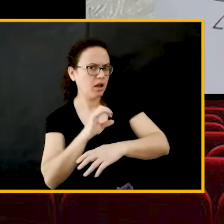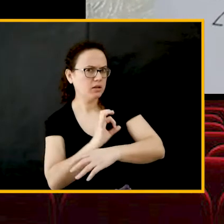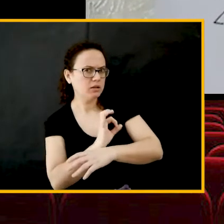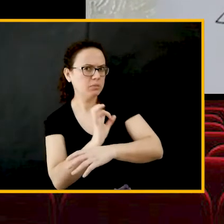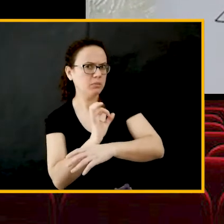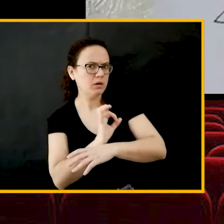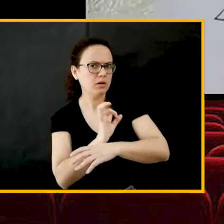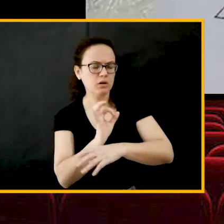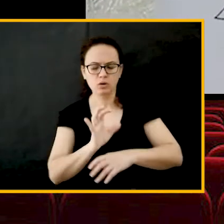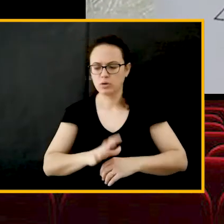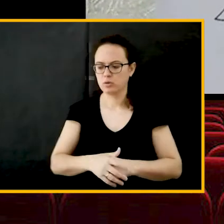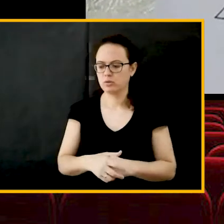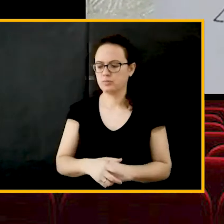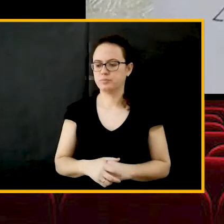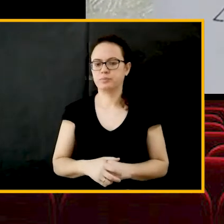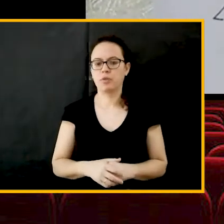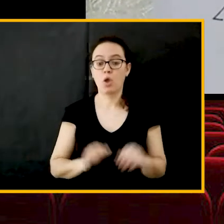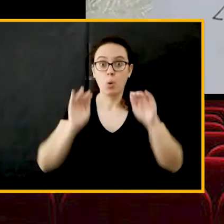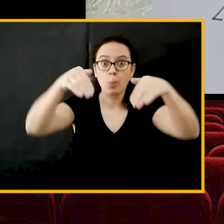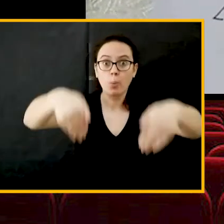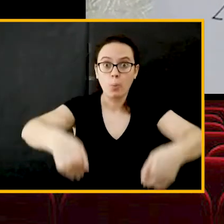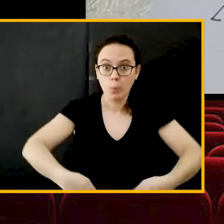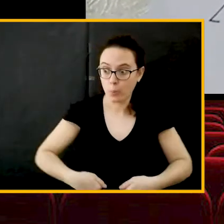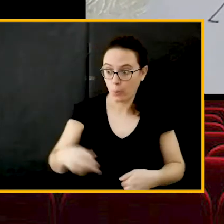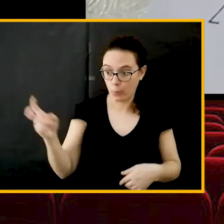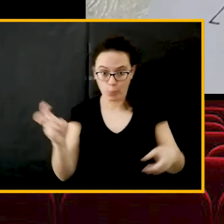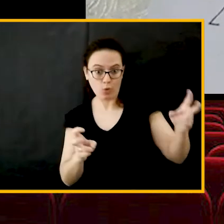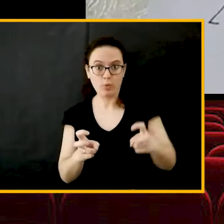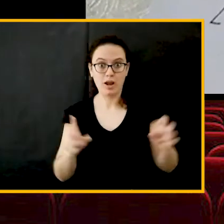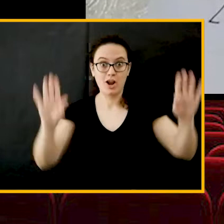Volve, no ha terminado la noche.